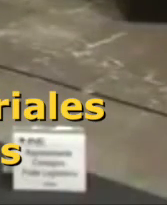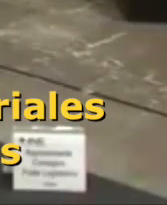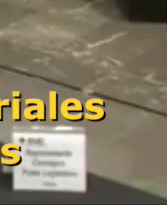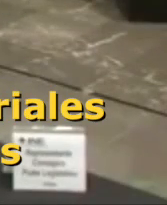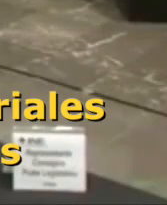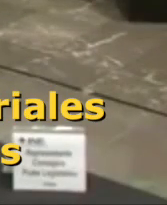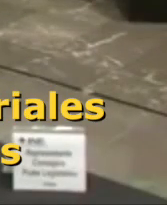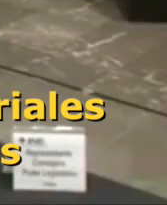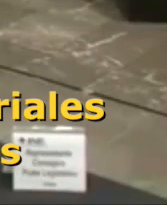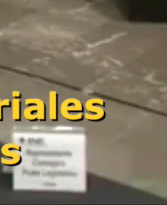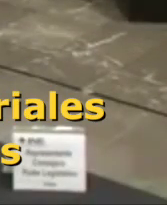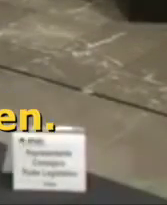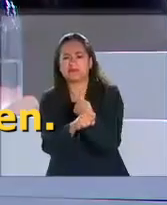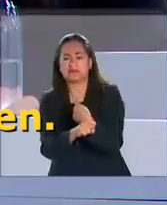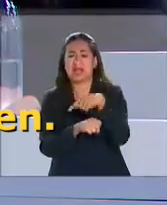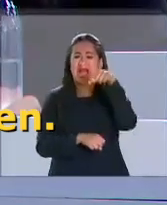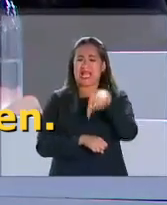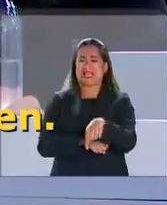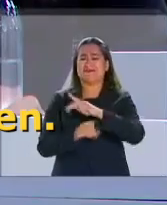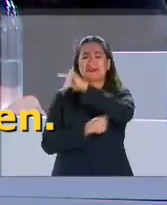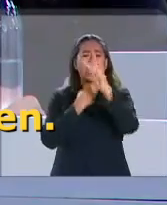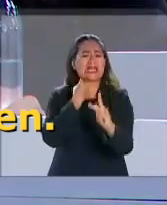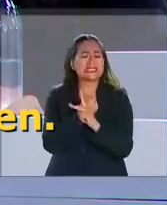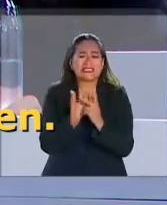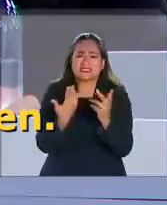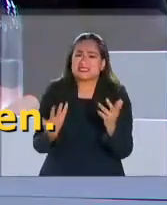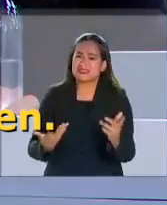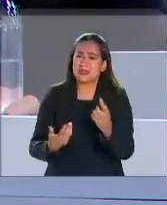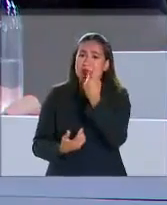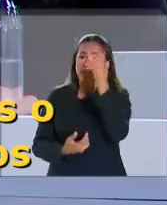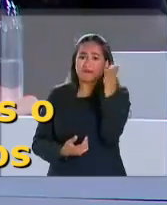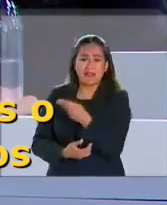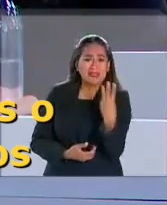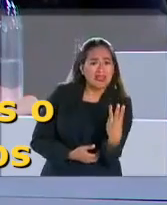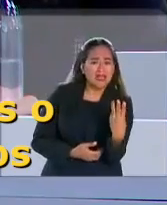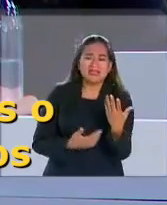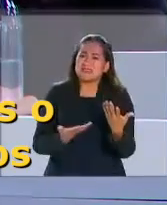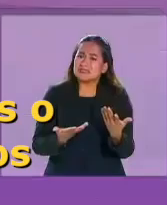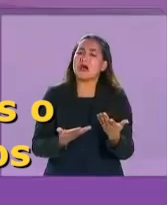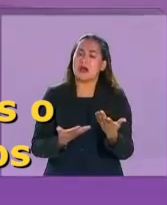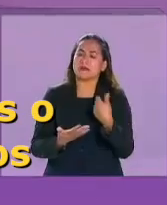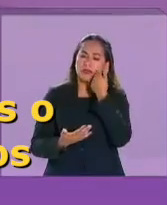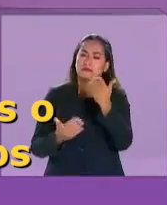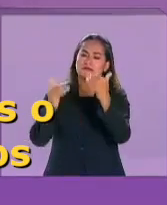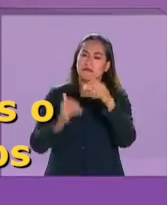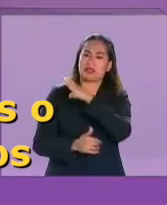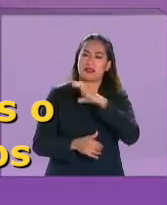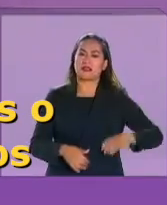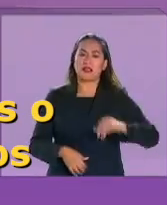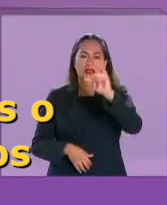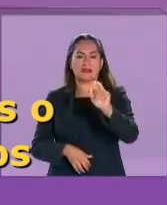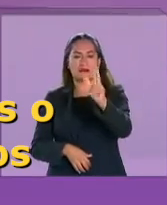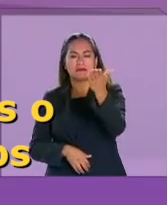gráficas carteles y fotografías tamaño carta durante el momento que exponen sin embargo está prohibido que lleven